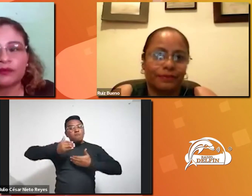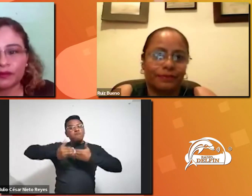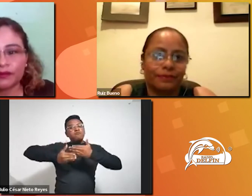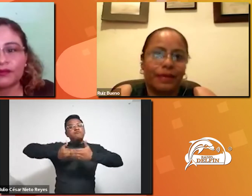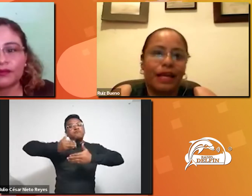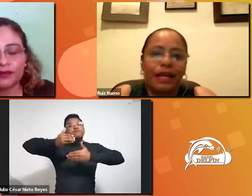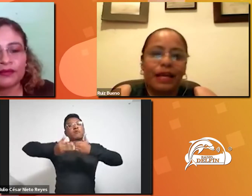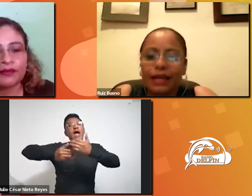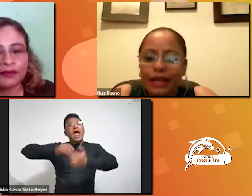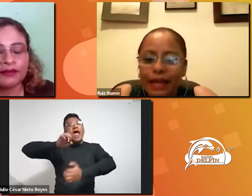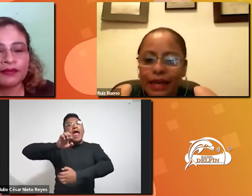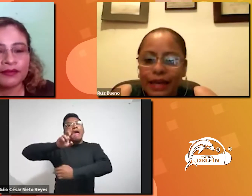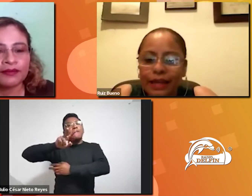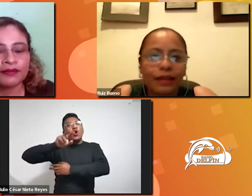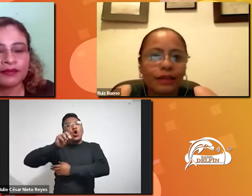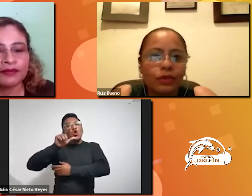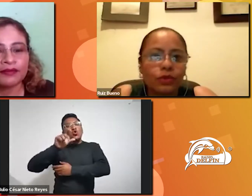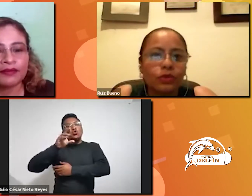ansiedad.